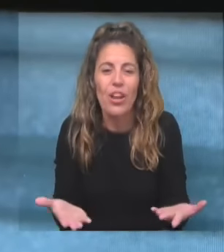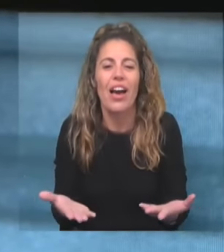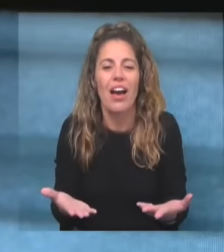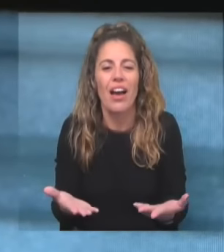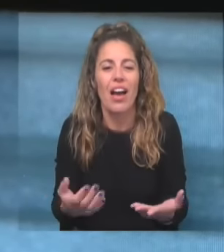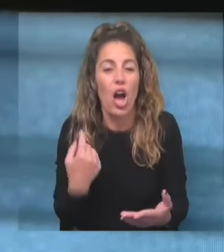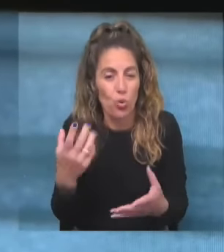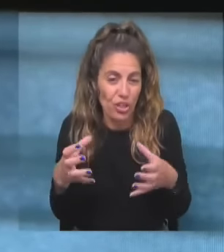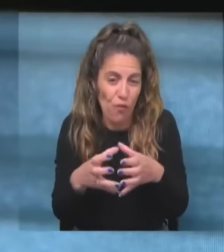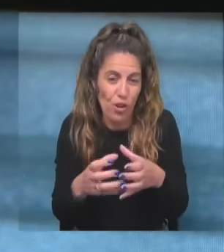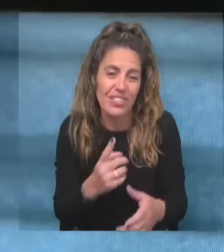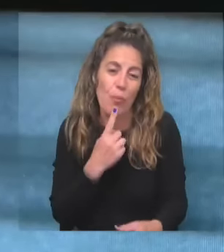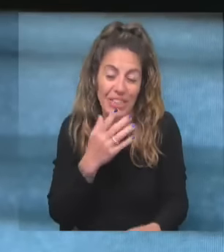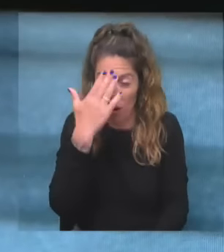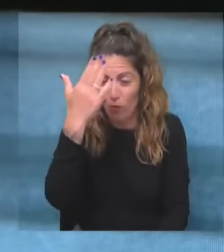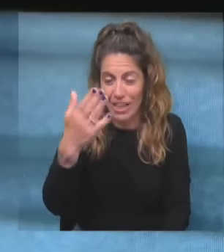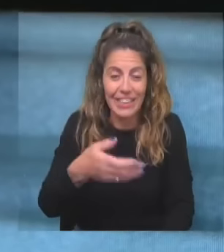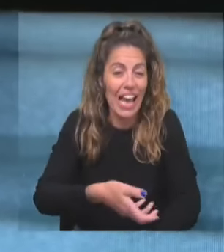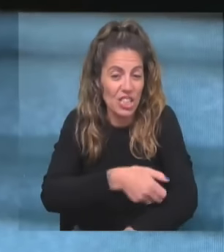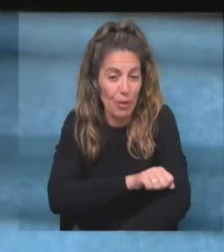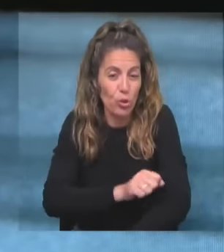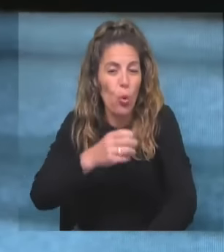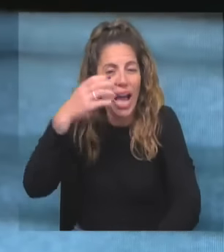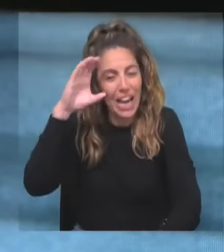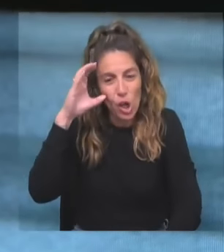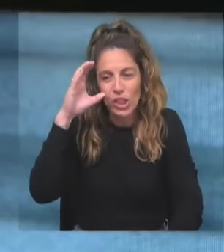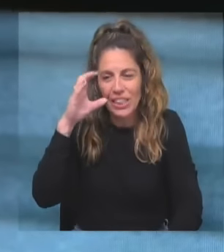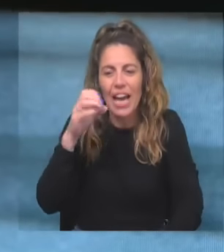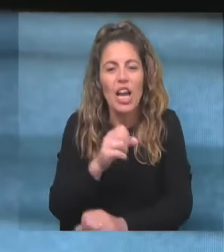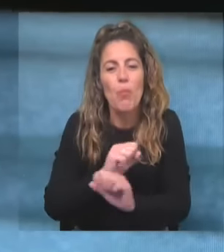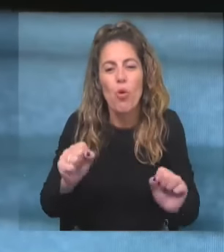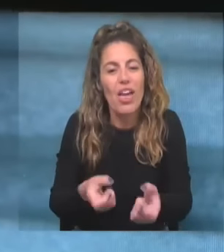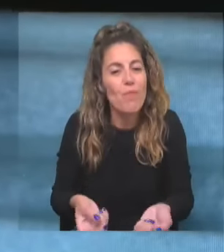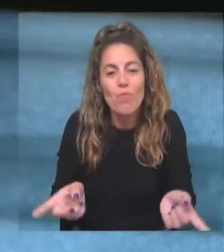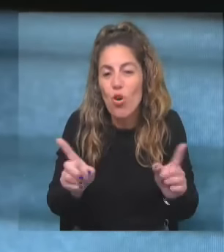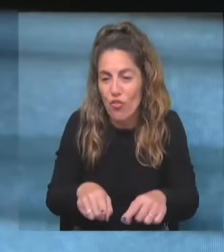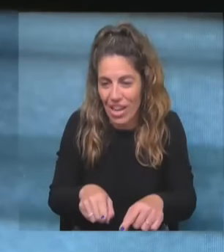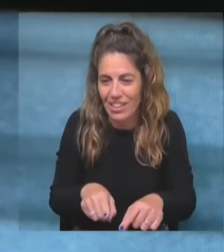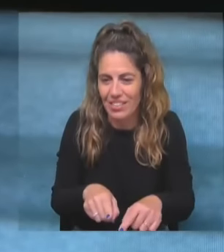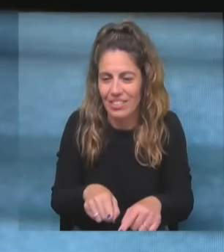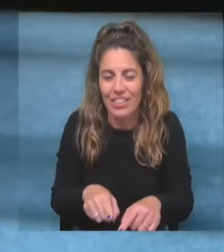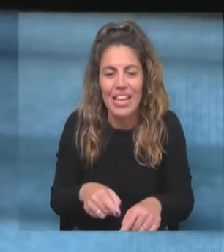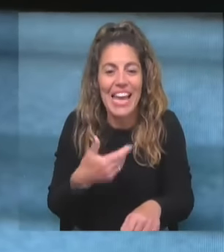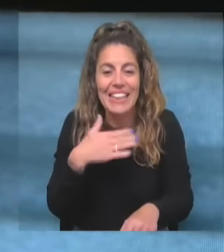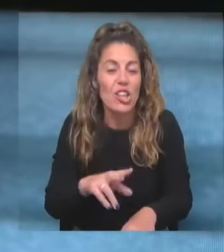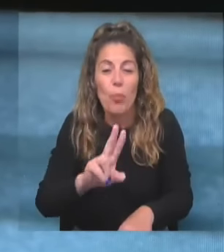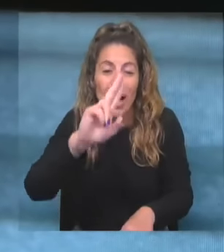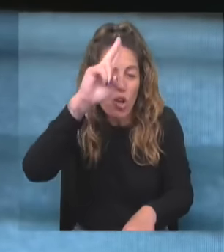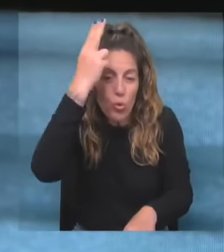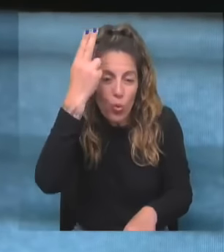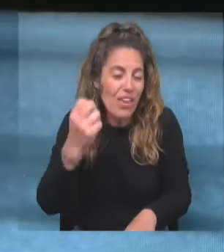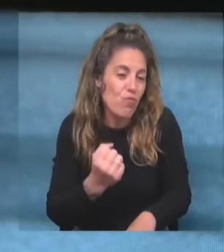a nuestra fuerza política, al Frente, a Yamandú, a Carolina, a que podamos volver. Entiendo que para el Uruguay